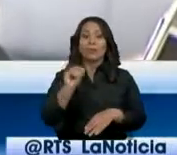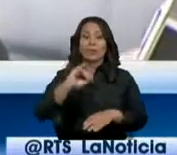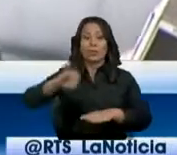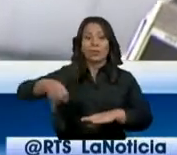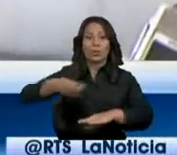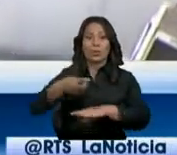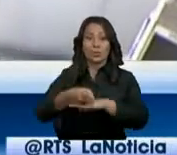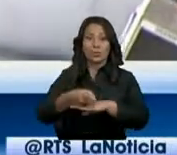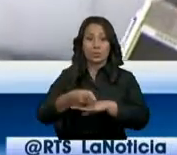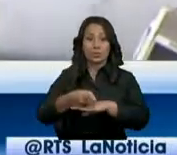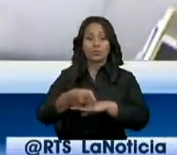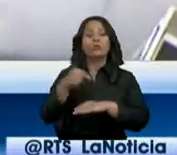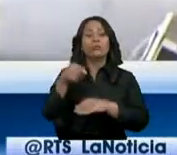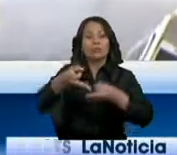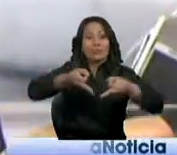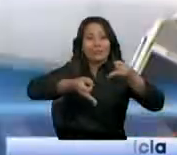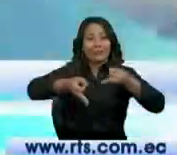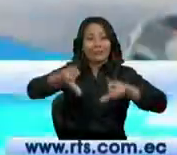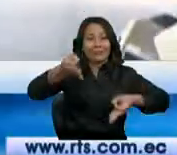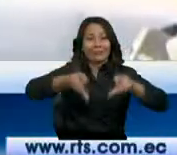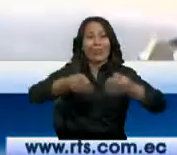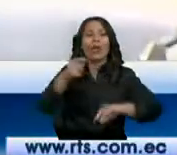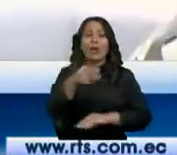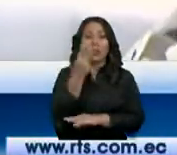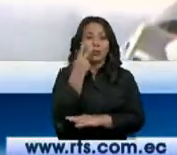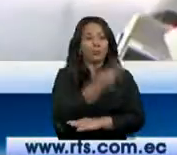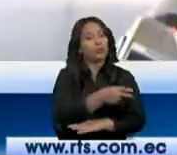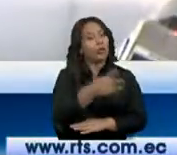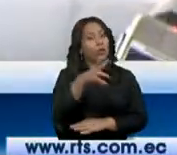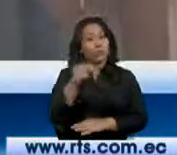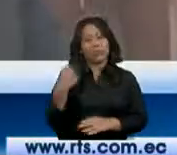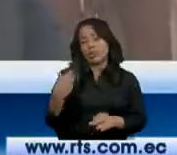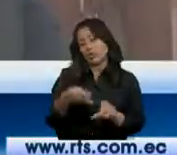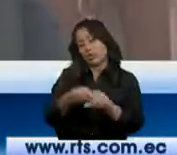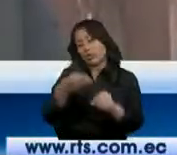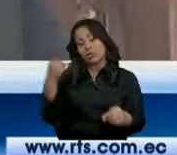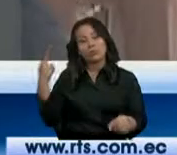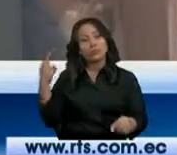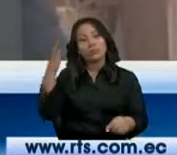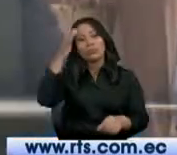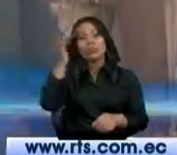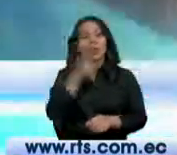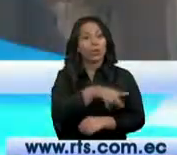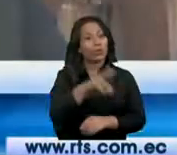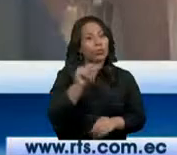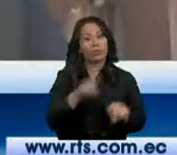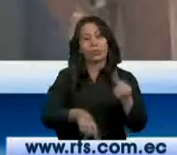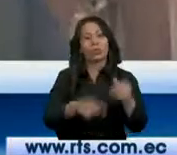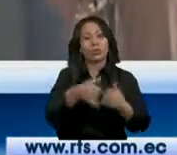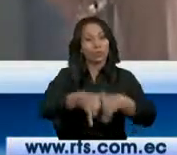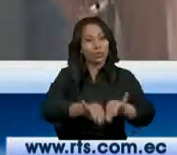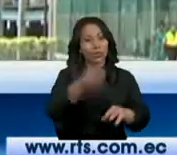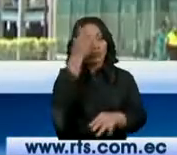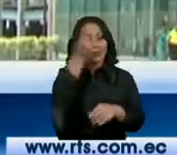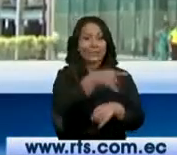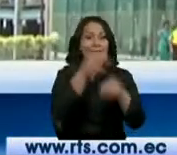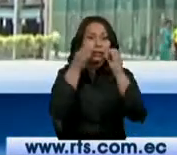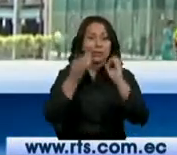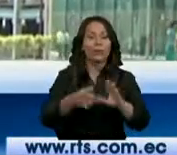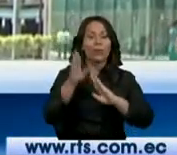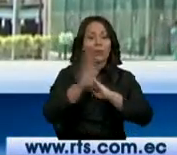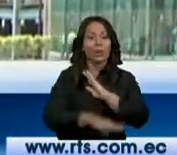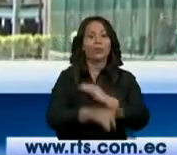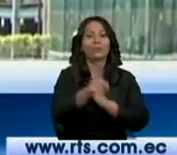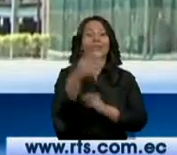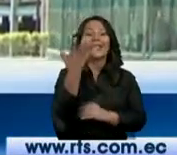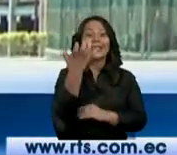nueva evaluación y si no la superan en los próximos 3 meses tendrán que abandonar la carrera judicial. Informó además que hace poco se incluyeron 15 jueces en